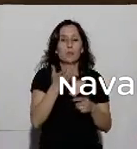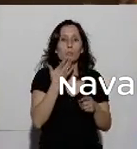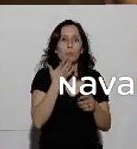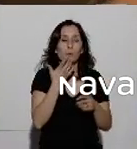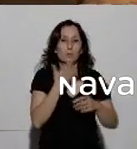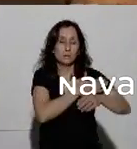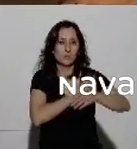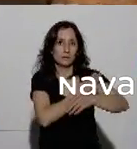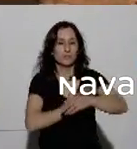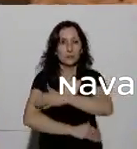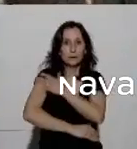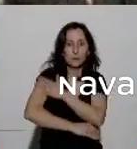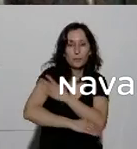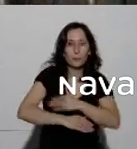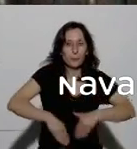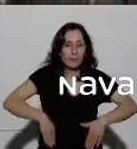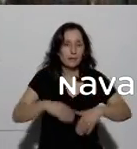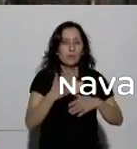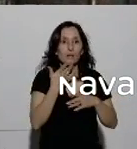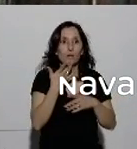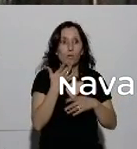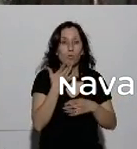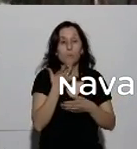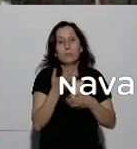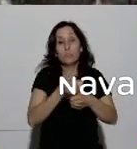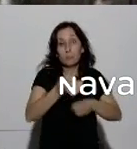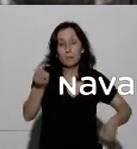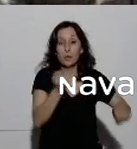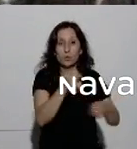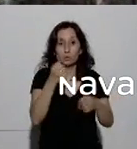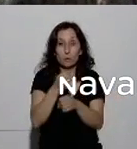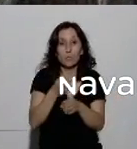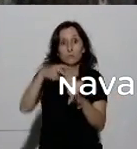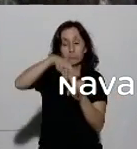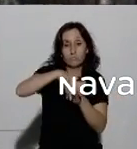las axilas, frotándose las ingles, con el palo de la escoba.